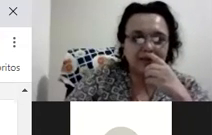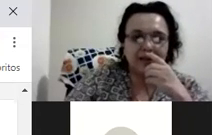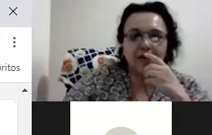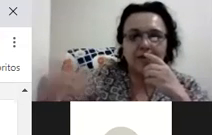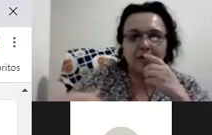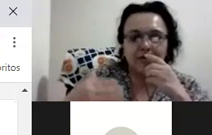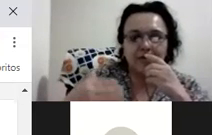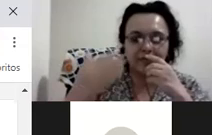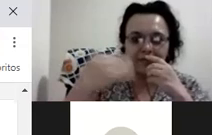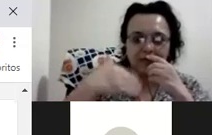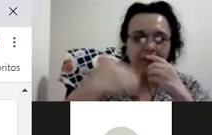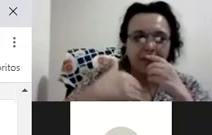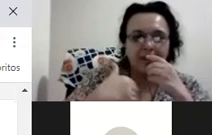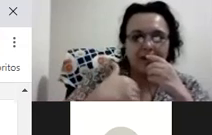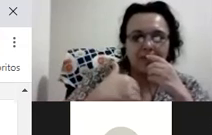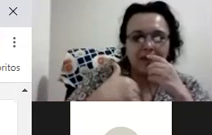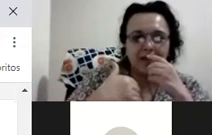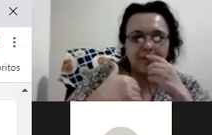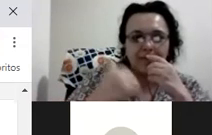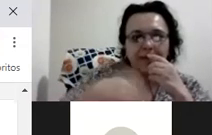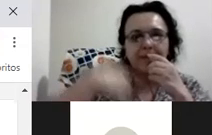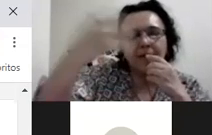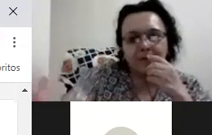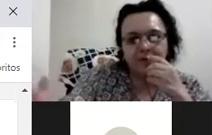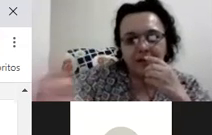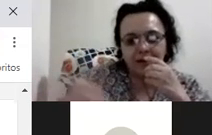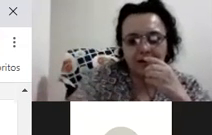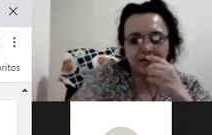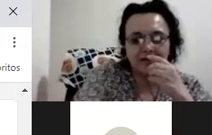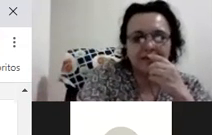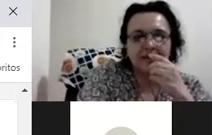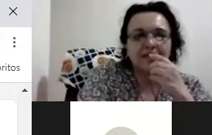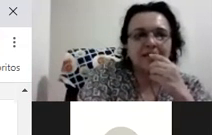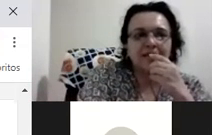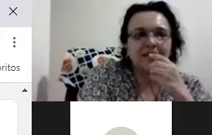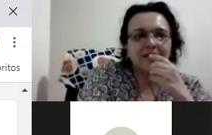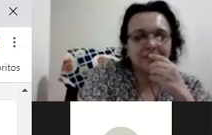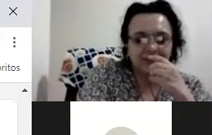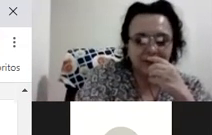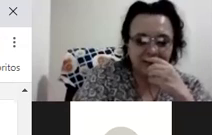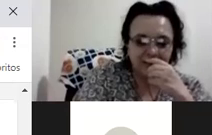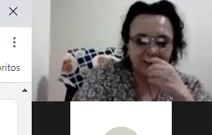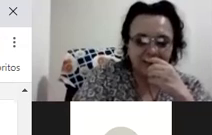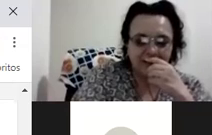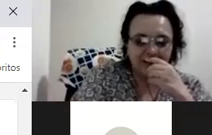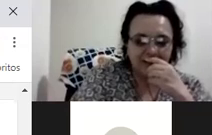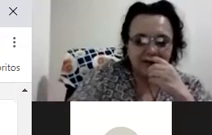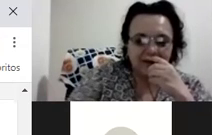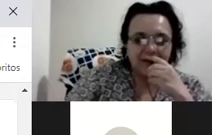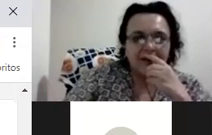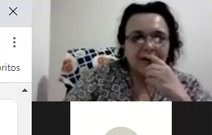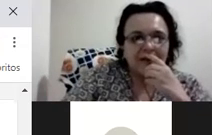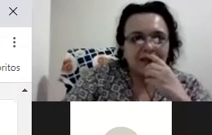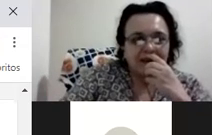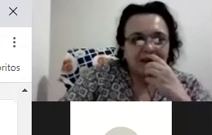que ser lo mejor, aprender lo más que yo pueda para poder dar clases. ¿Verdad? Como 100 años